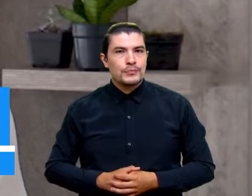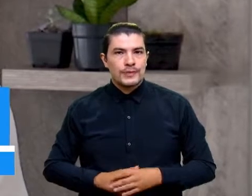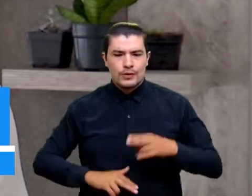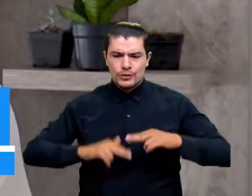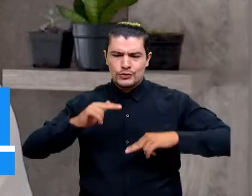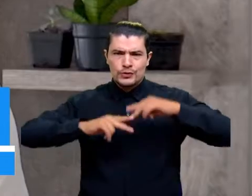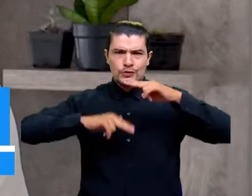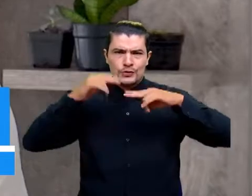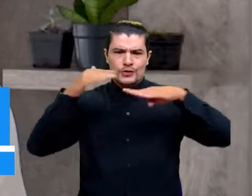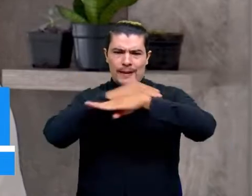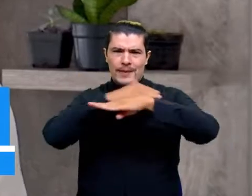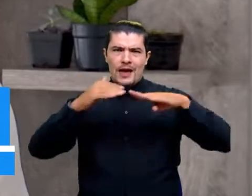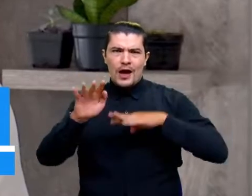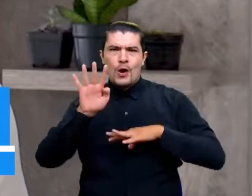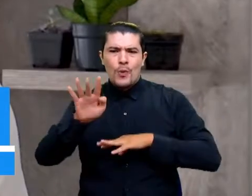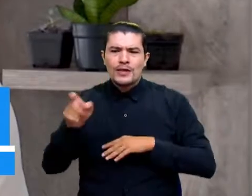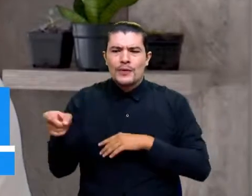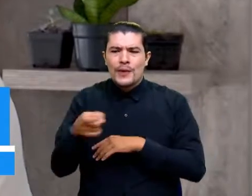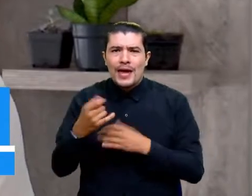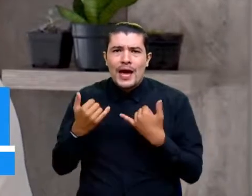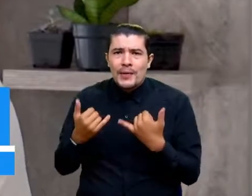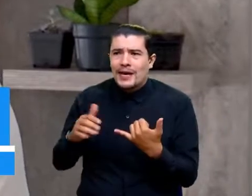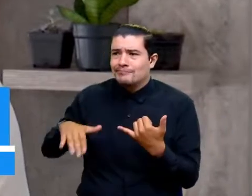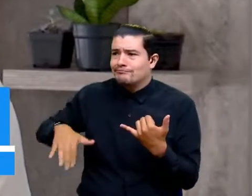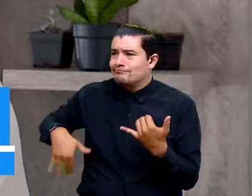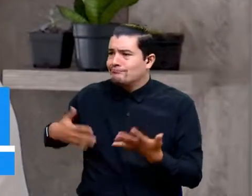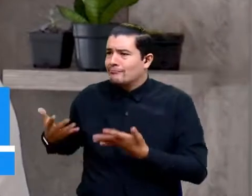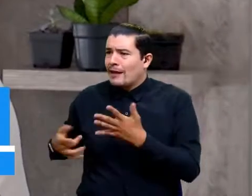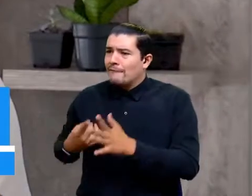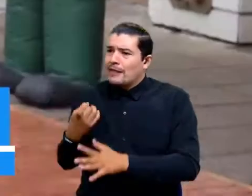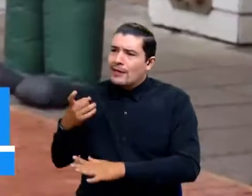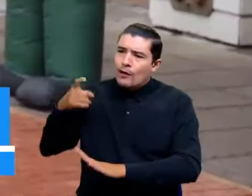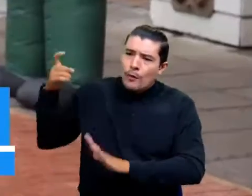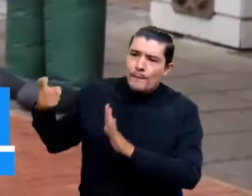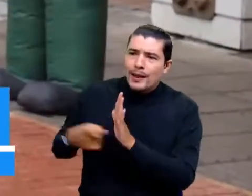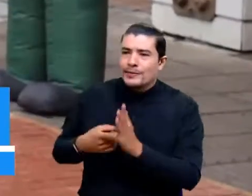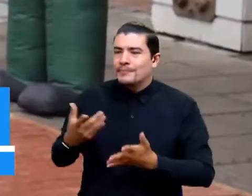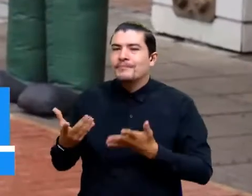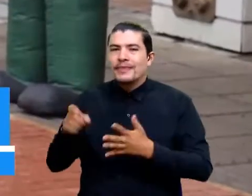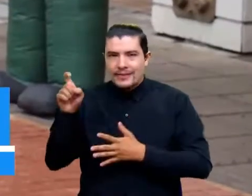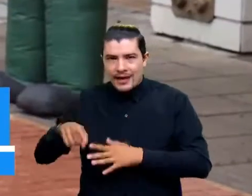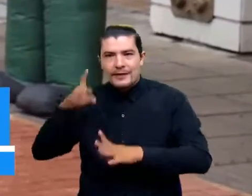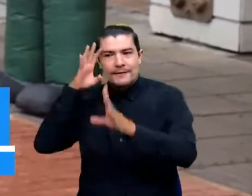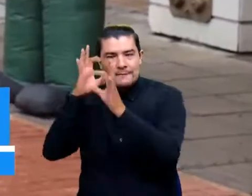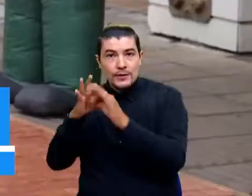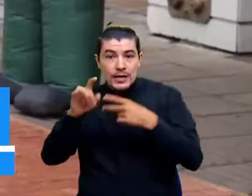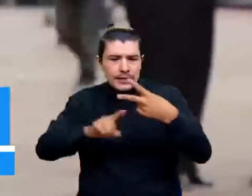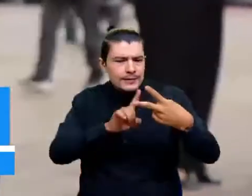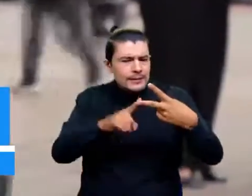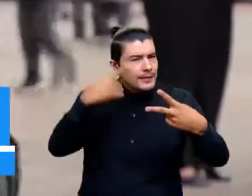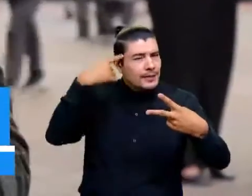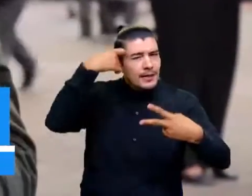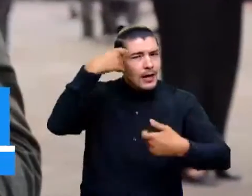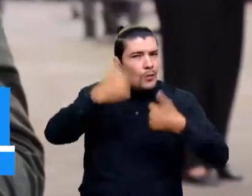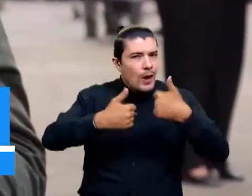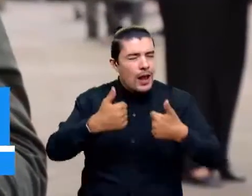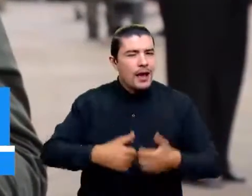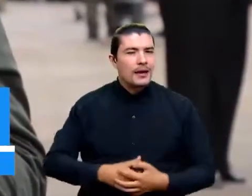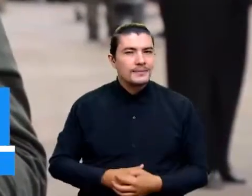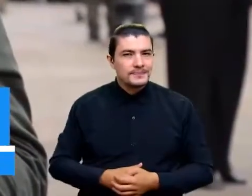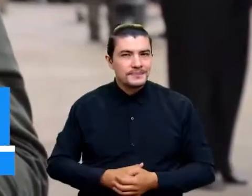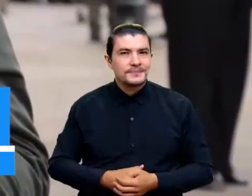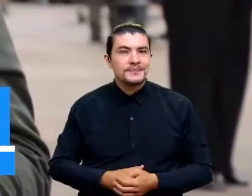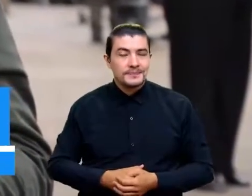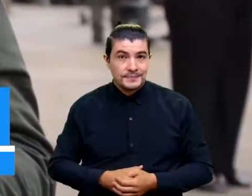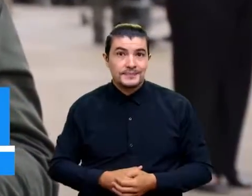las tenemos completamente sin terminar sin concluir el segundo reto que deben enfrentar los congresistas santandereanos es